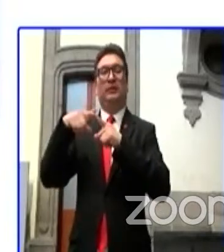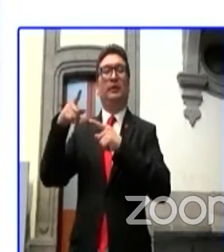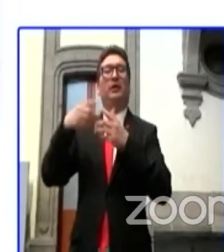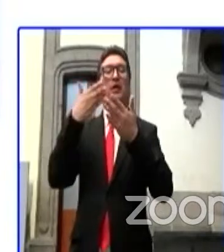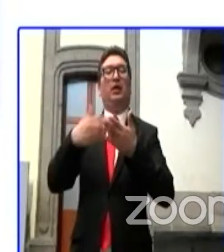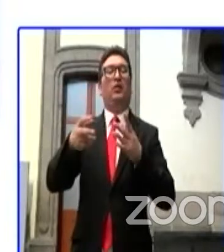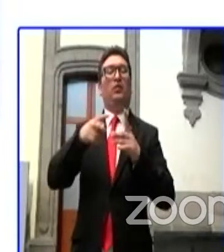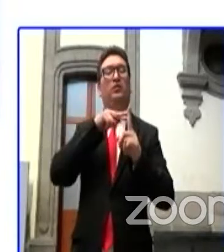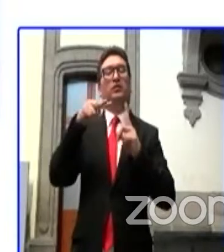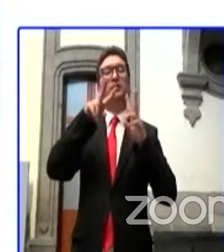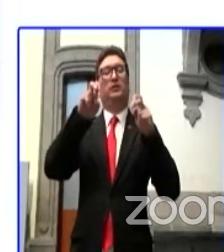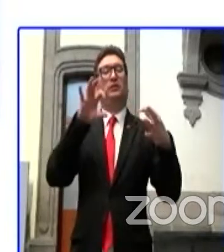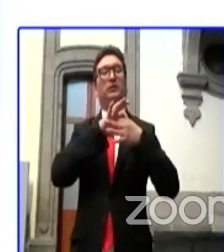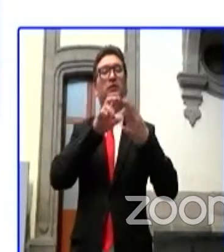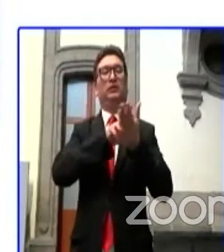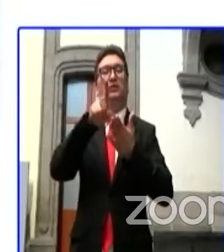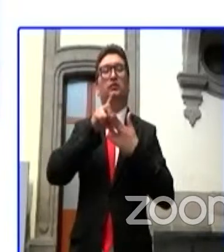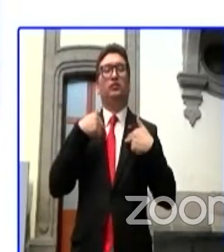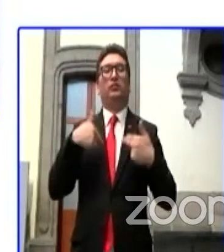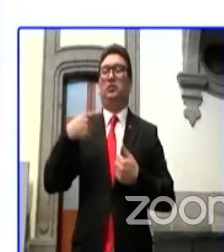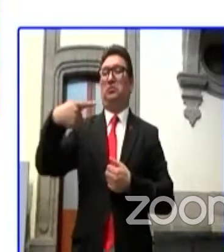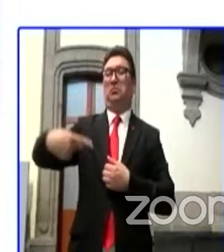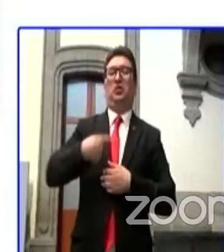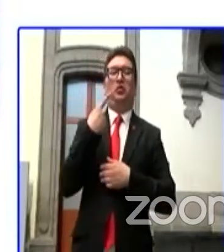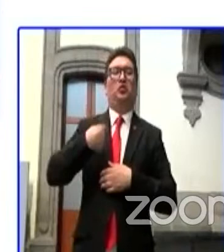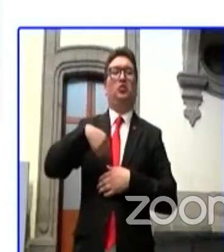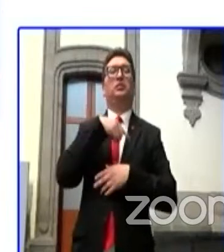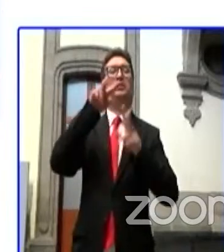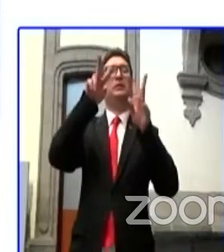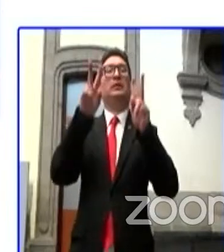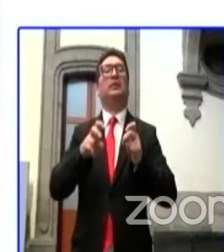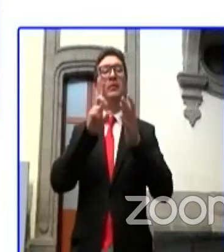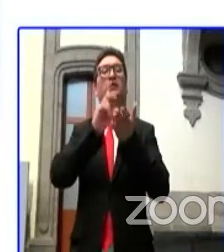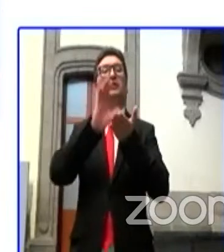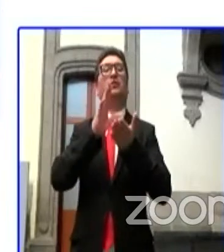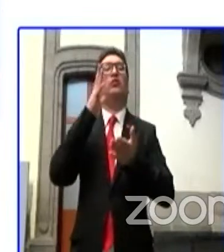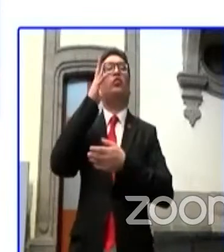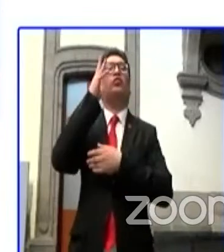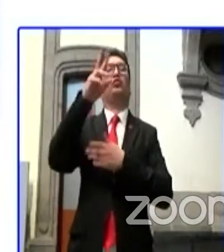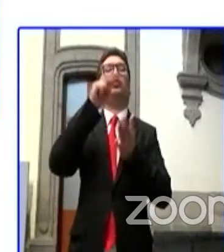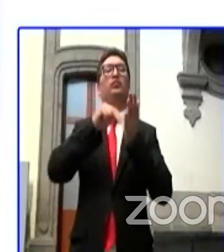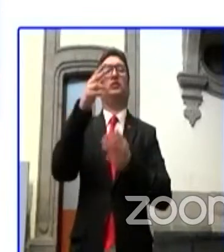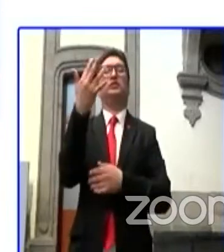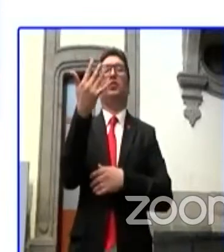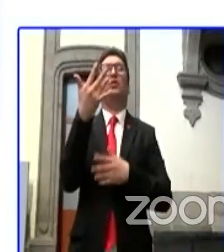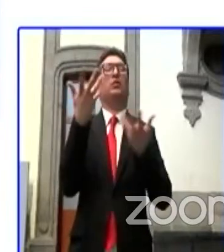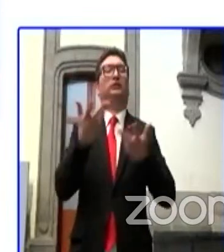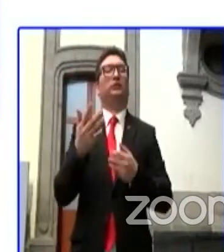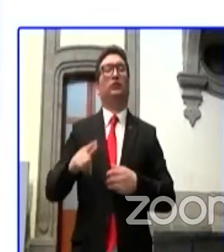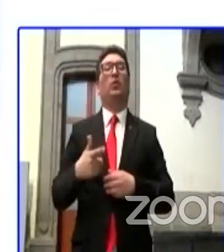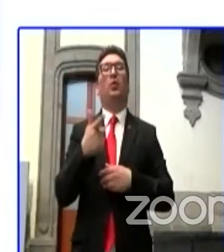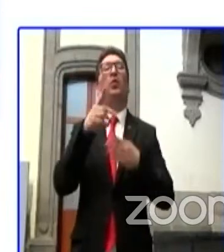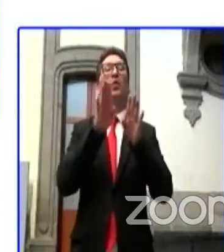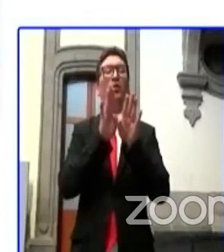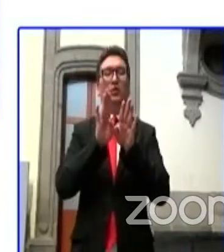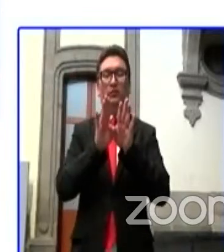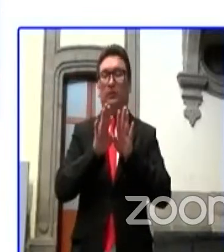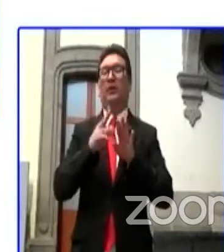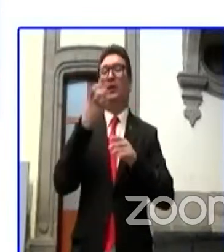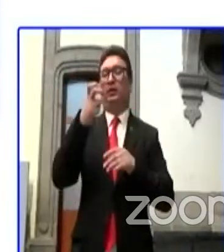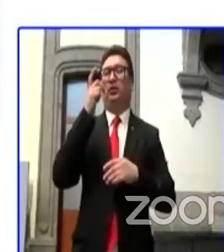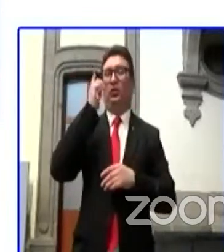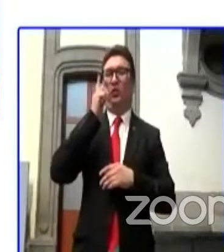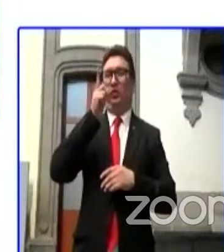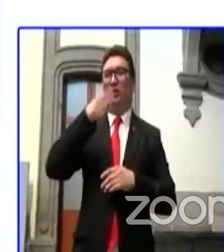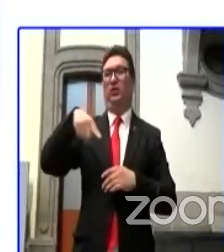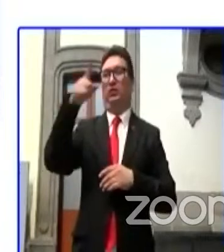humanos, y nos preguntaron cómo vemos la discapacidad en el 2050 en Guanajuato. Y ojalá que en algún momento pudieran las